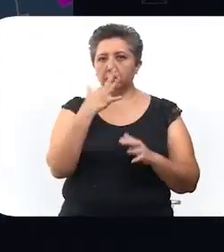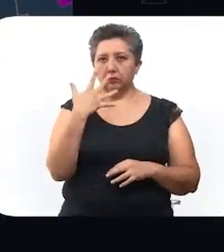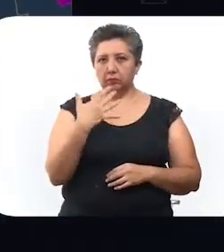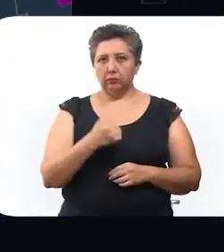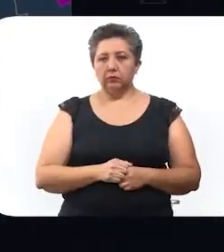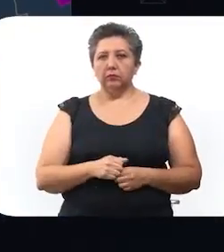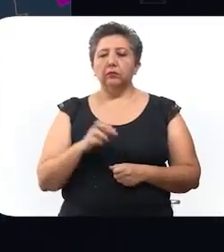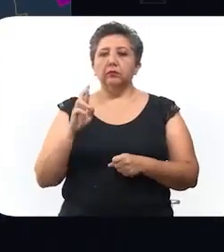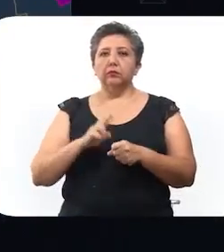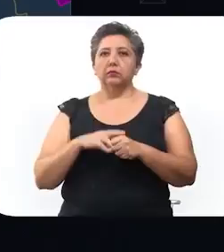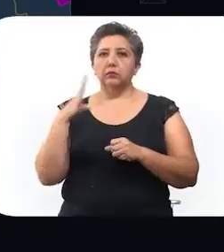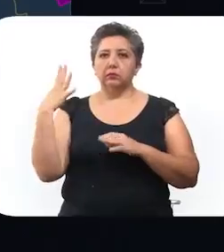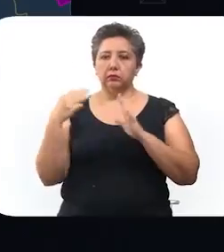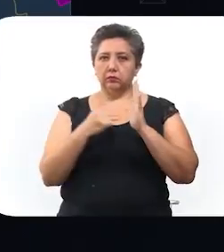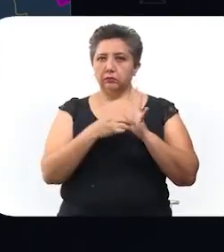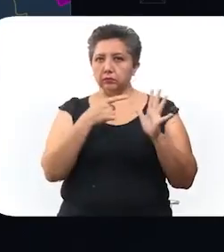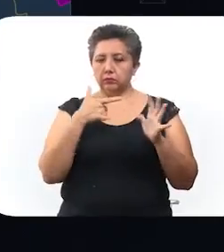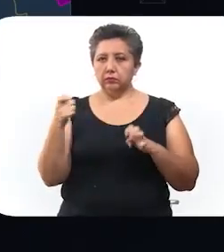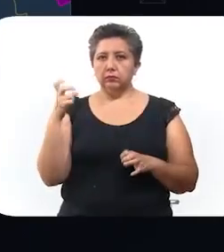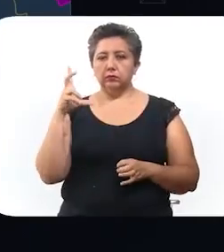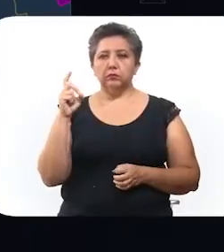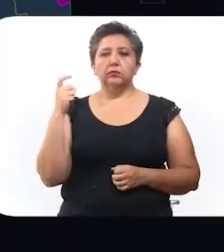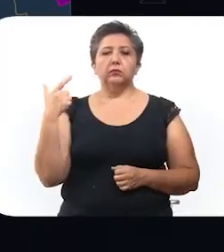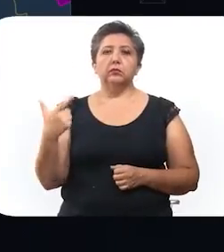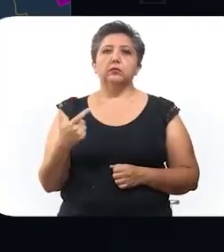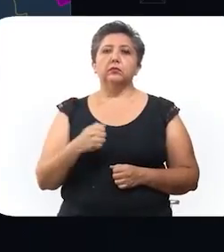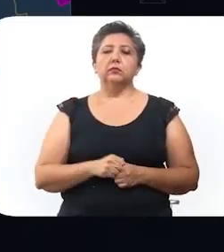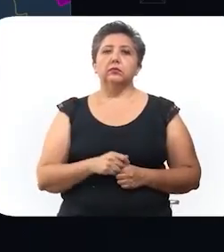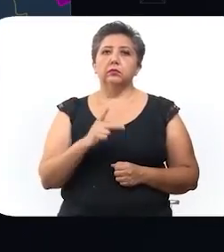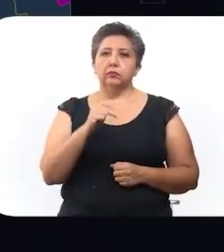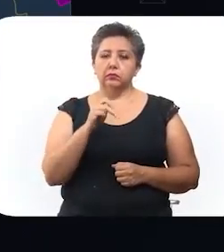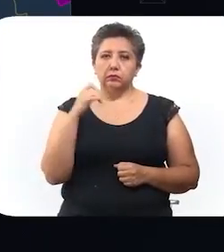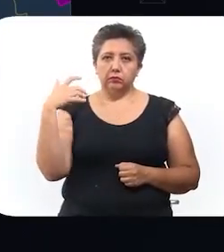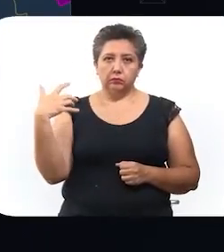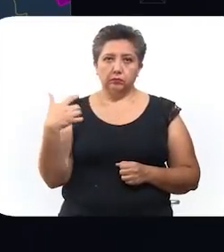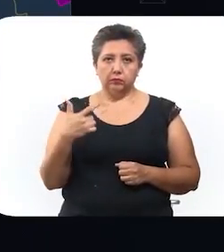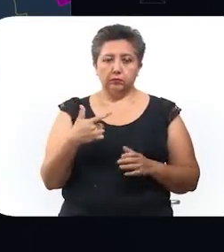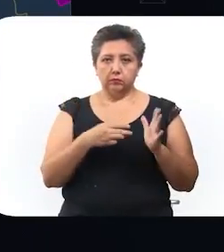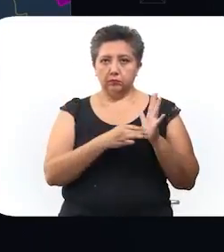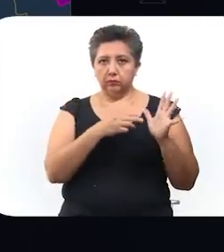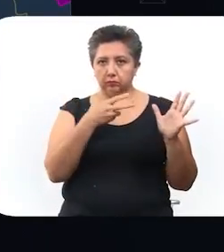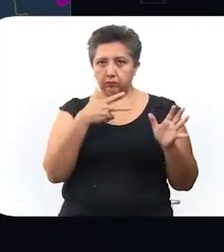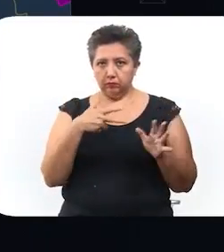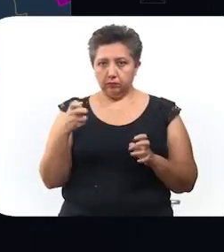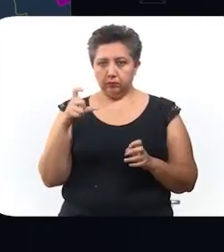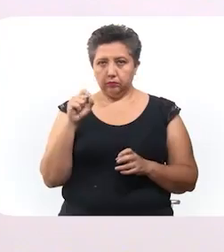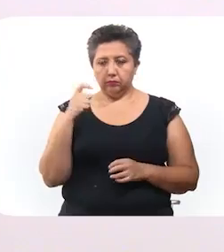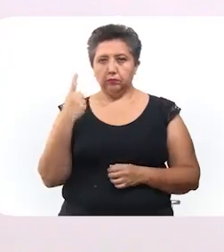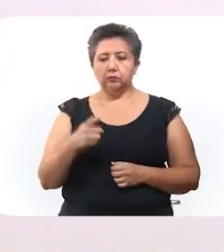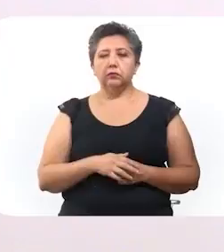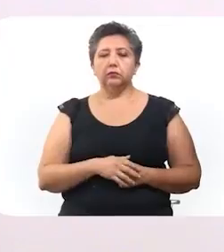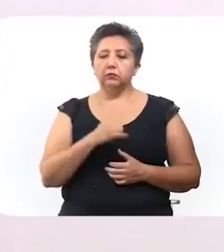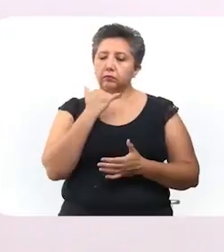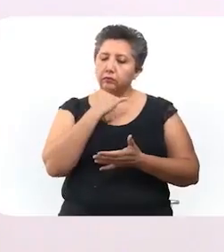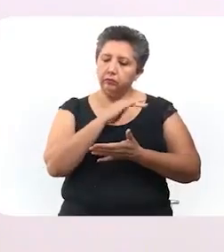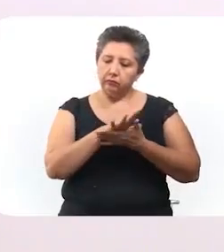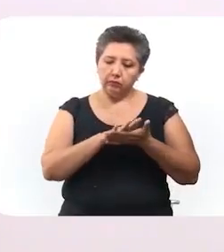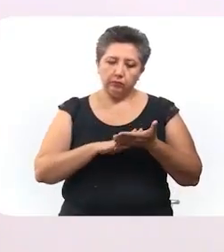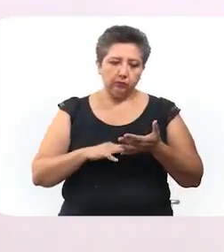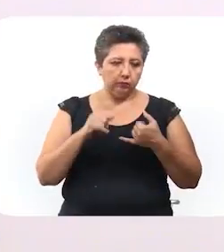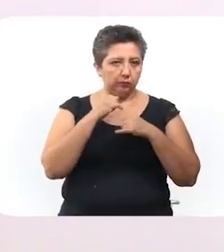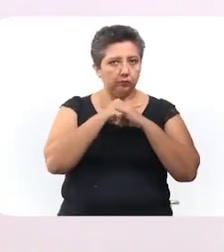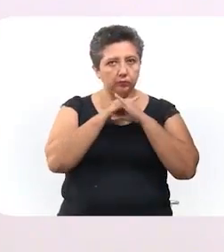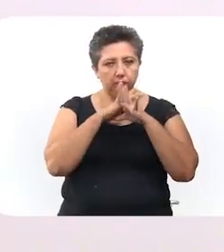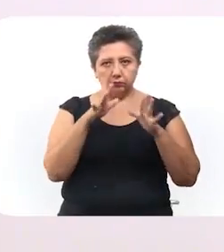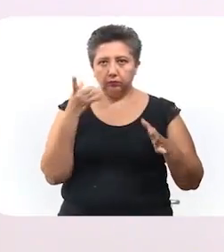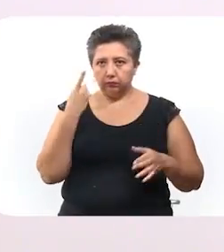3.050, en la zona sur 4.737 y en la zona poniente 7.821. Lamentablemente en